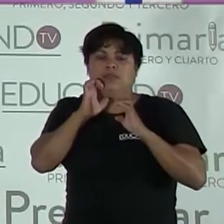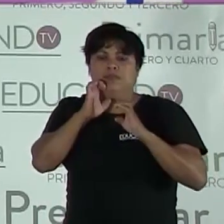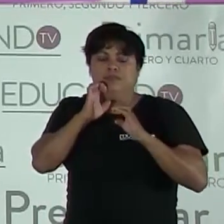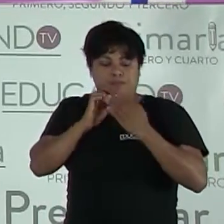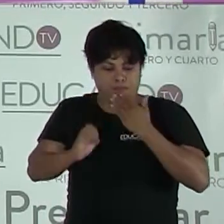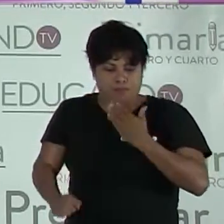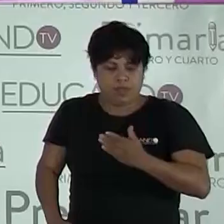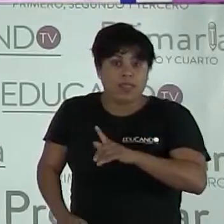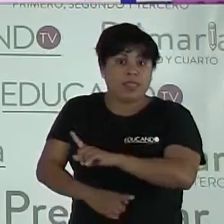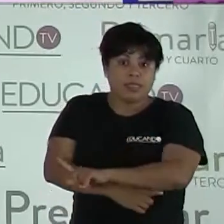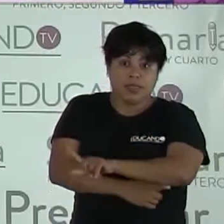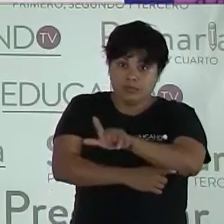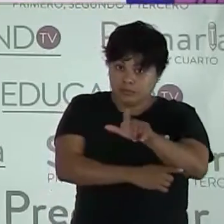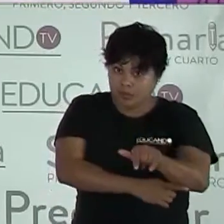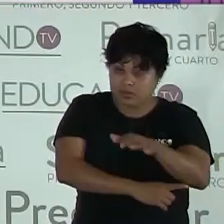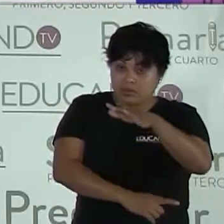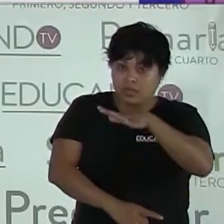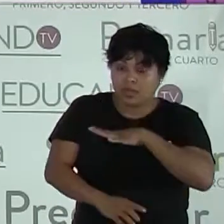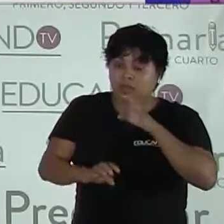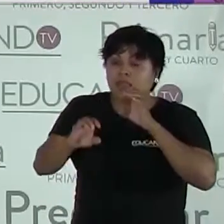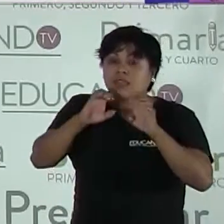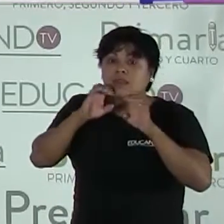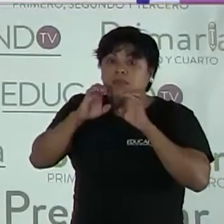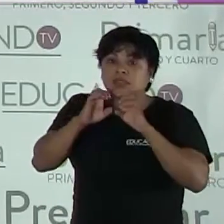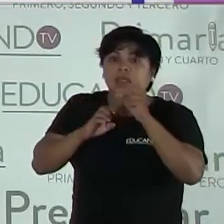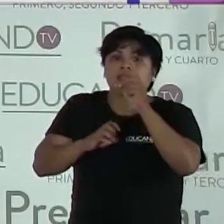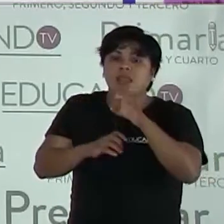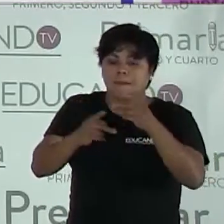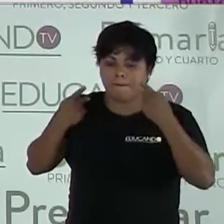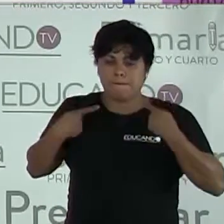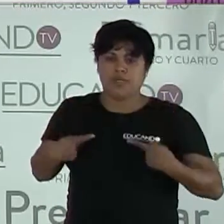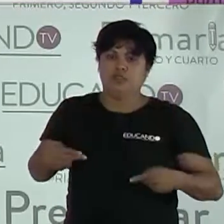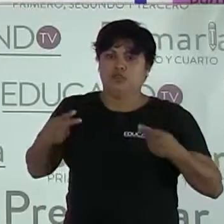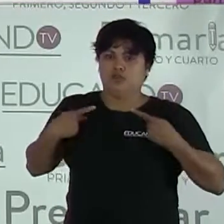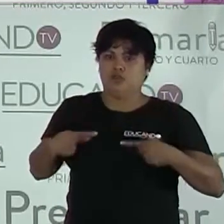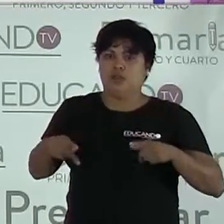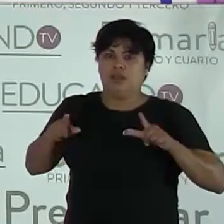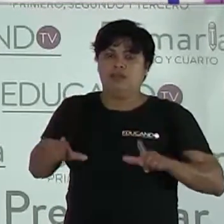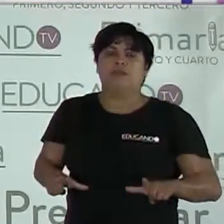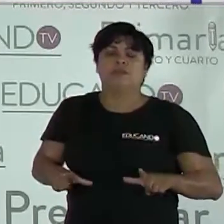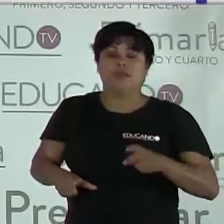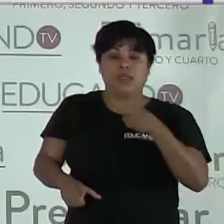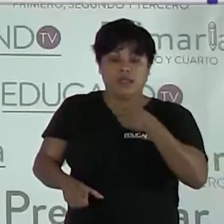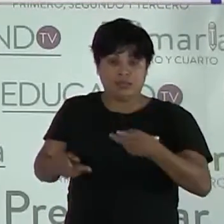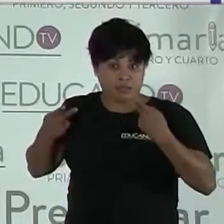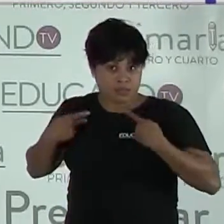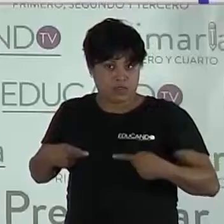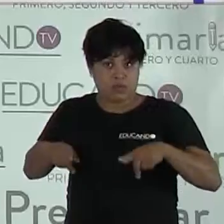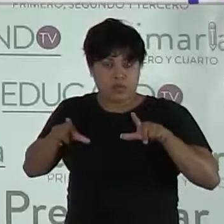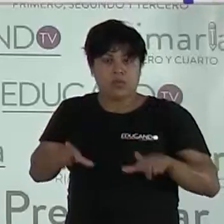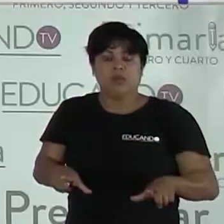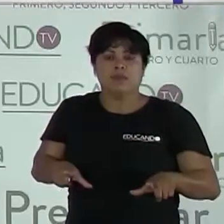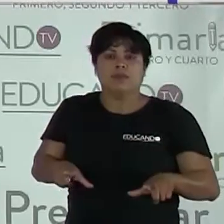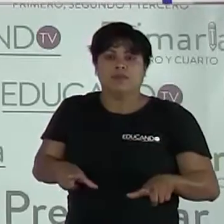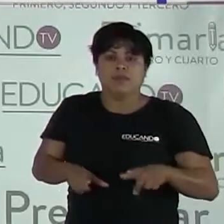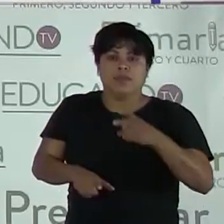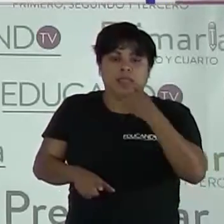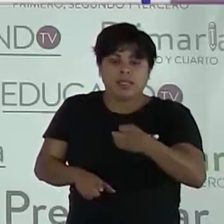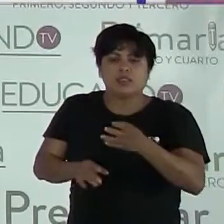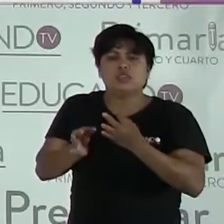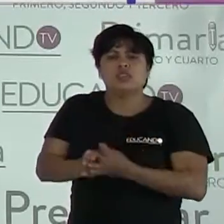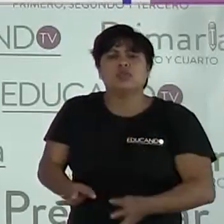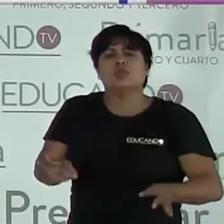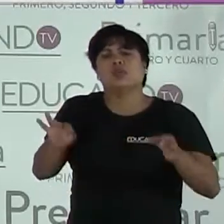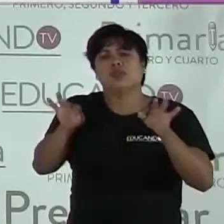bien. Después tenemos entrevistas de personalidad. En estas entrevistas de personalidad es